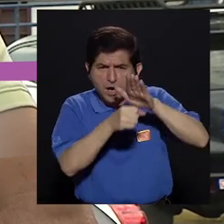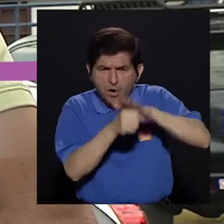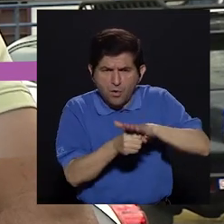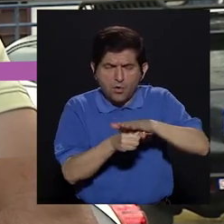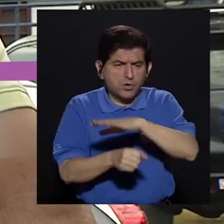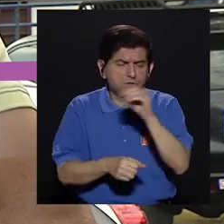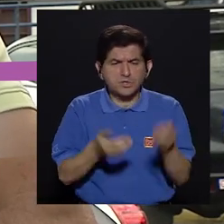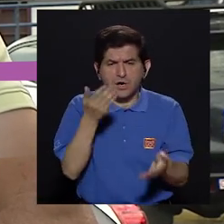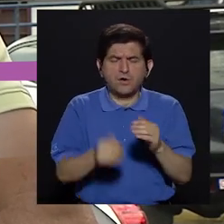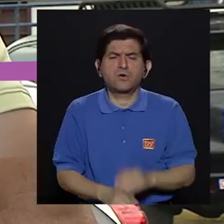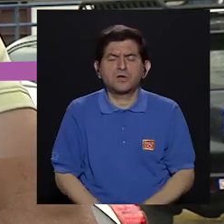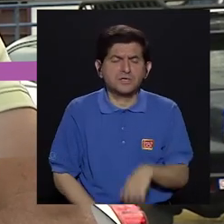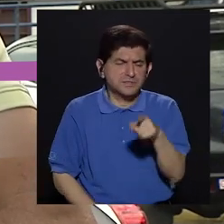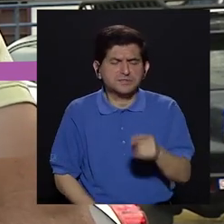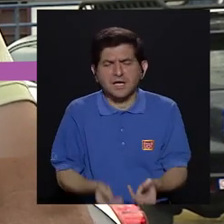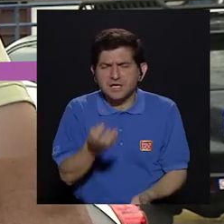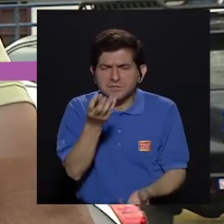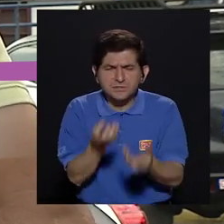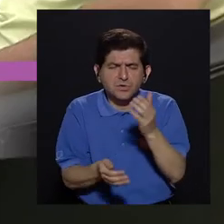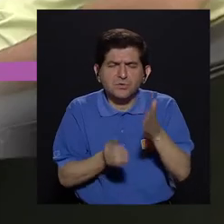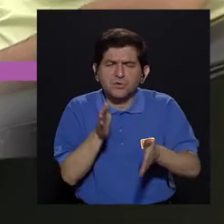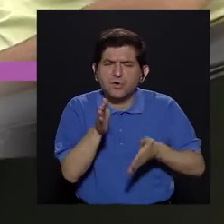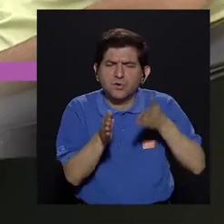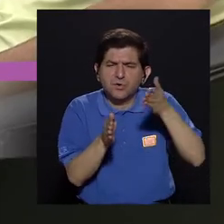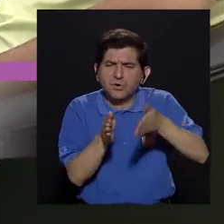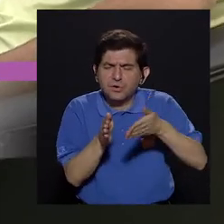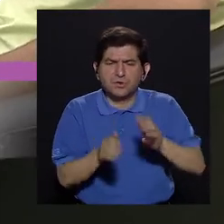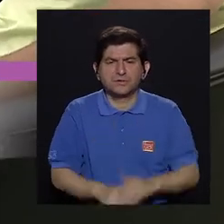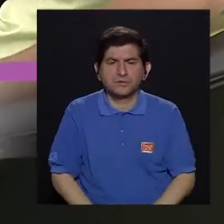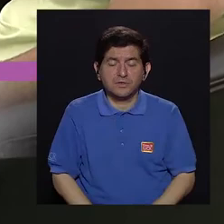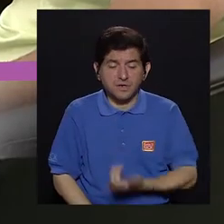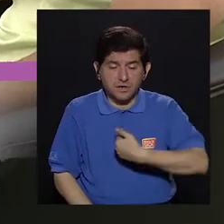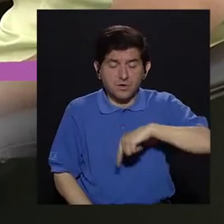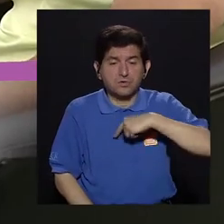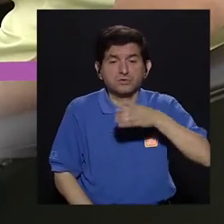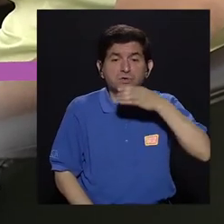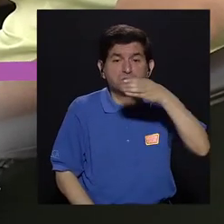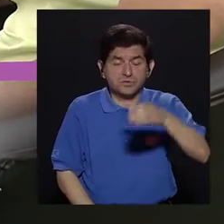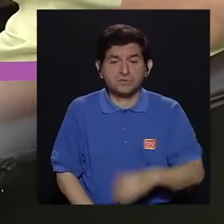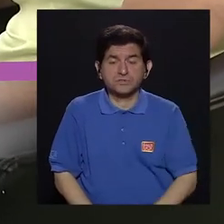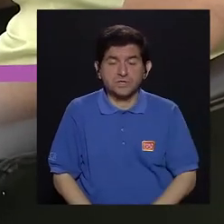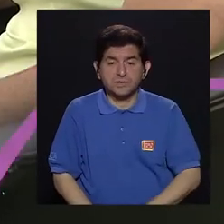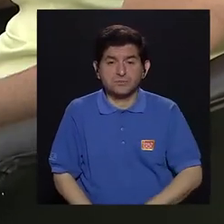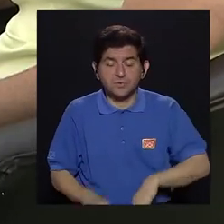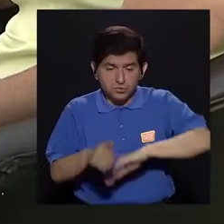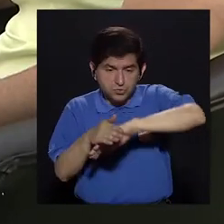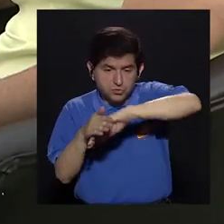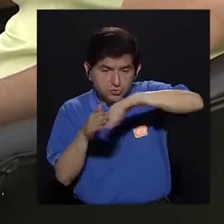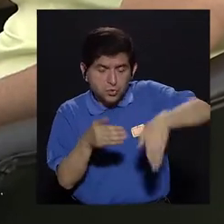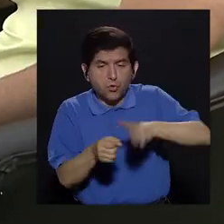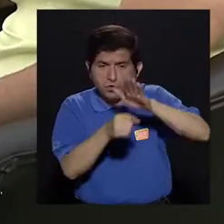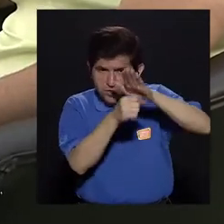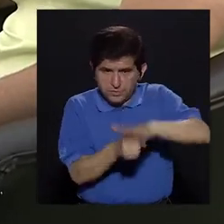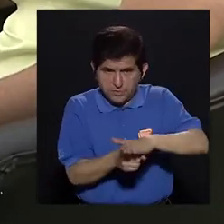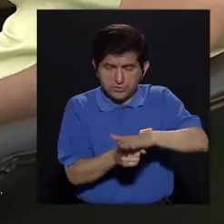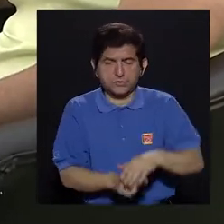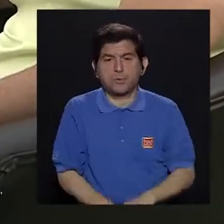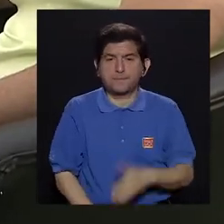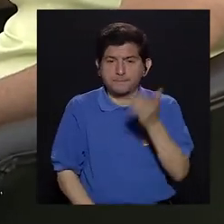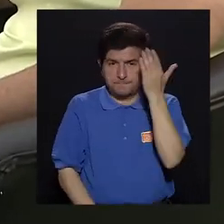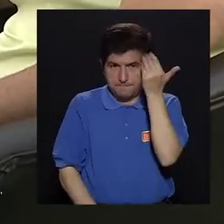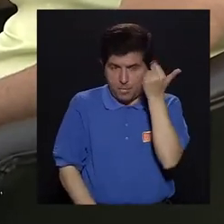ahí a fuego lento, no sé, es que... Nosotros recomendamos más la olla de presión,